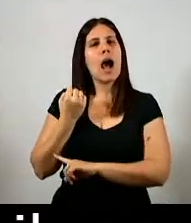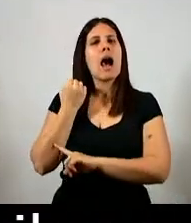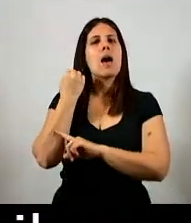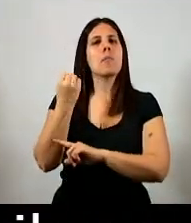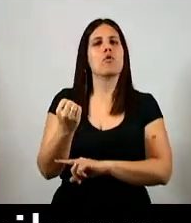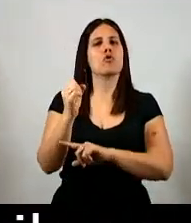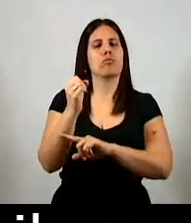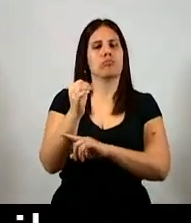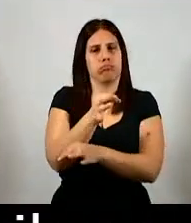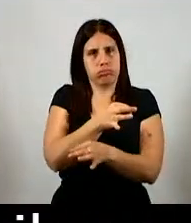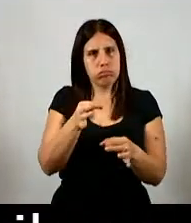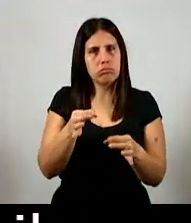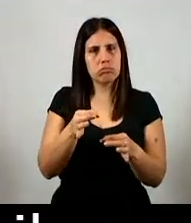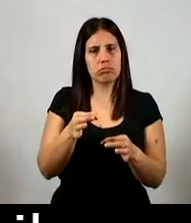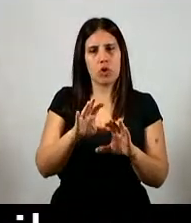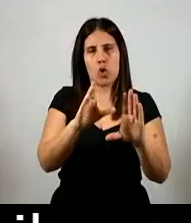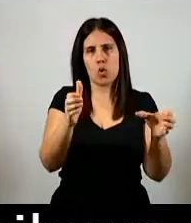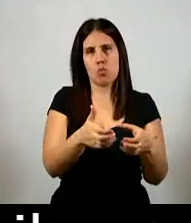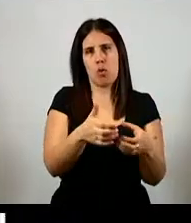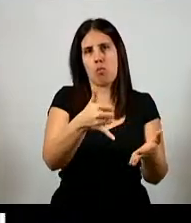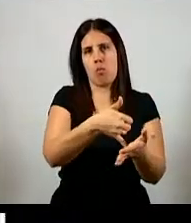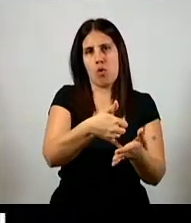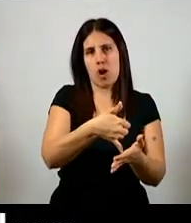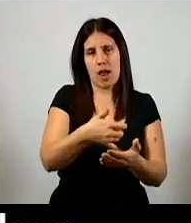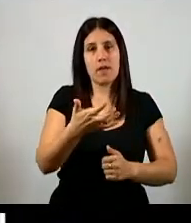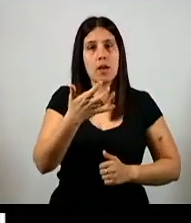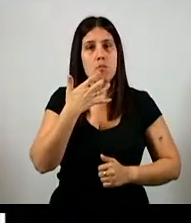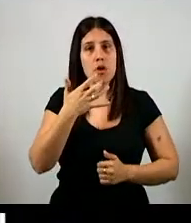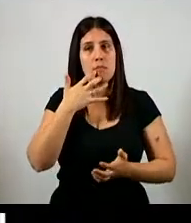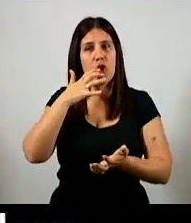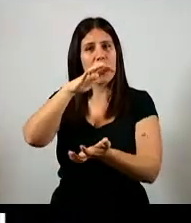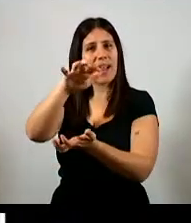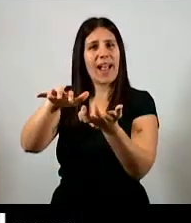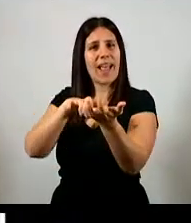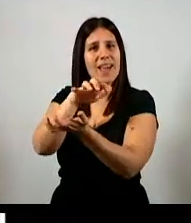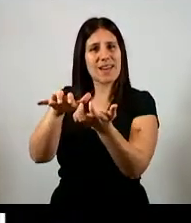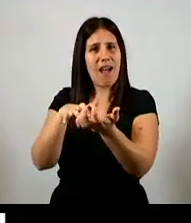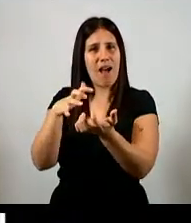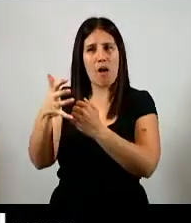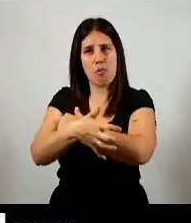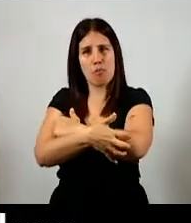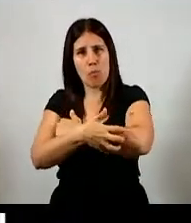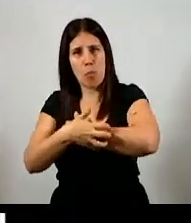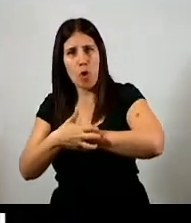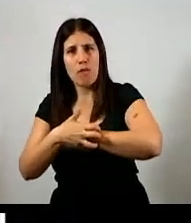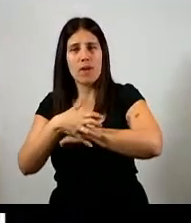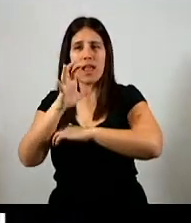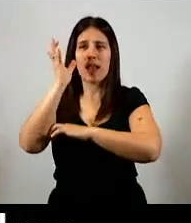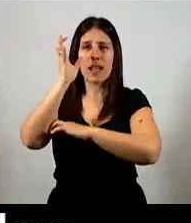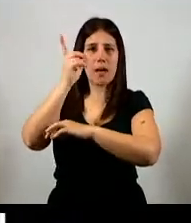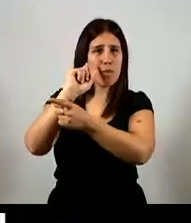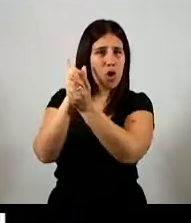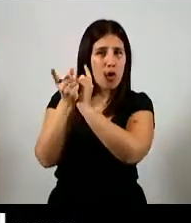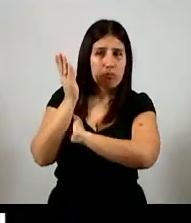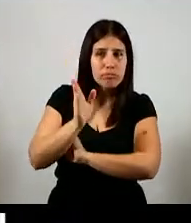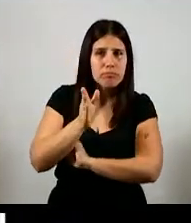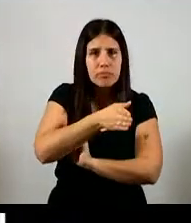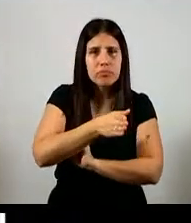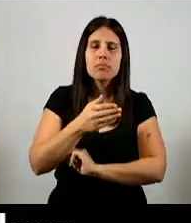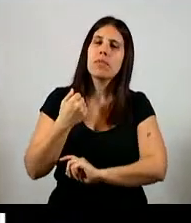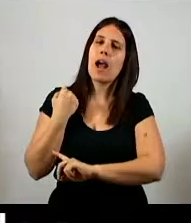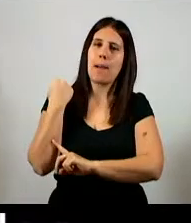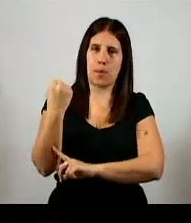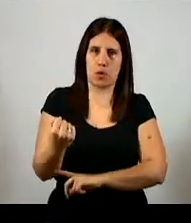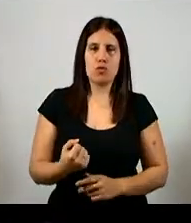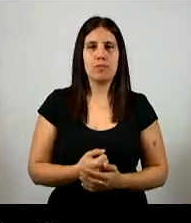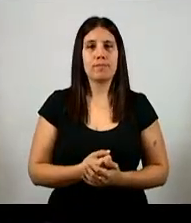más vulnerables, como son las víctimas de conflicto, de pobreza o del cambio climático. Por esta razón, no